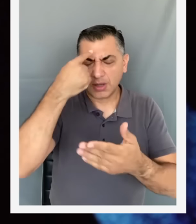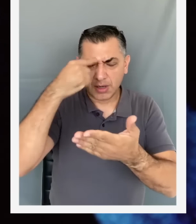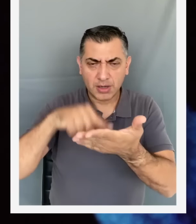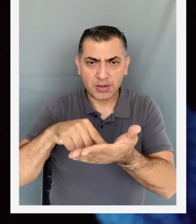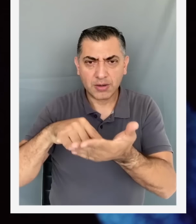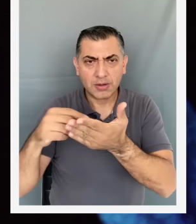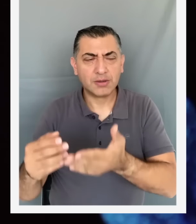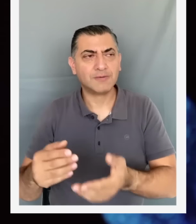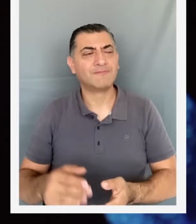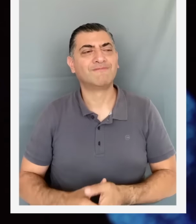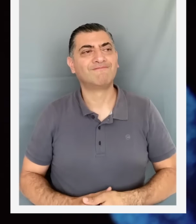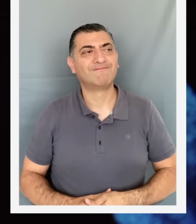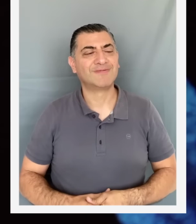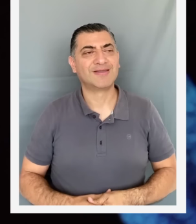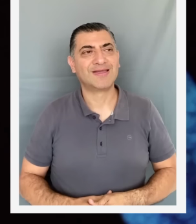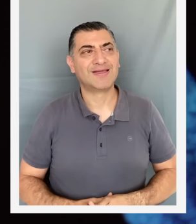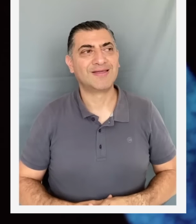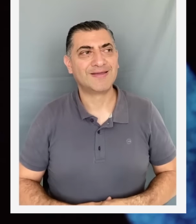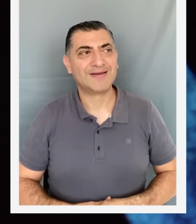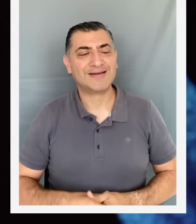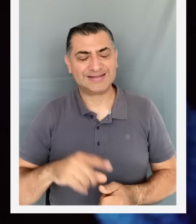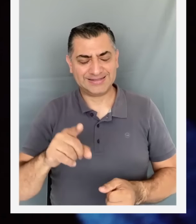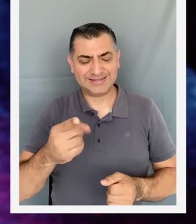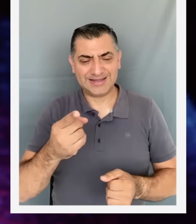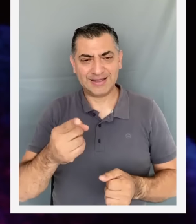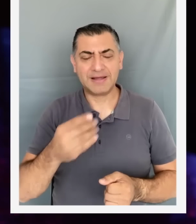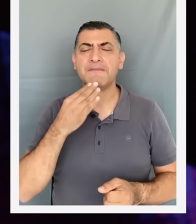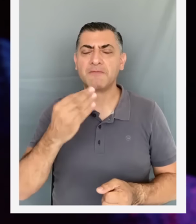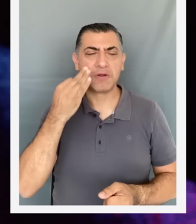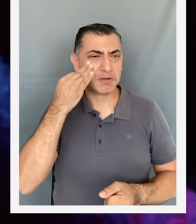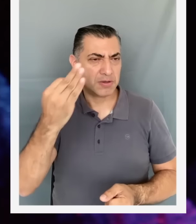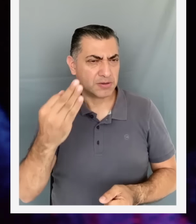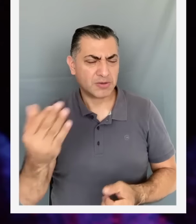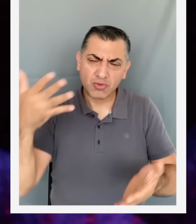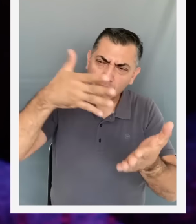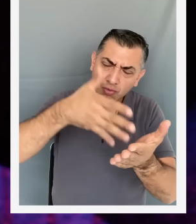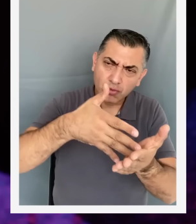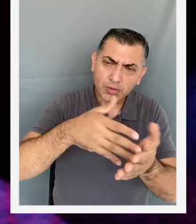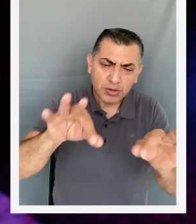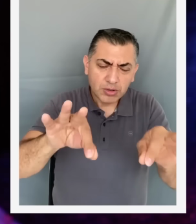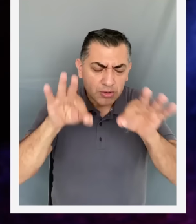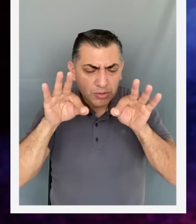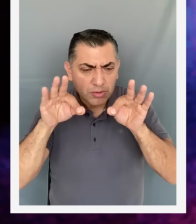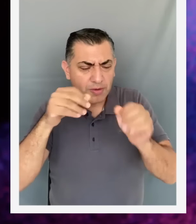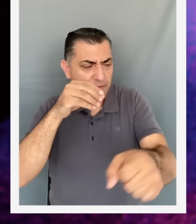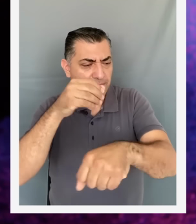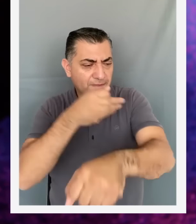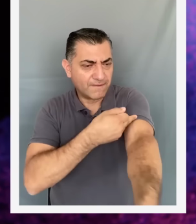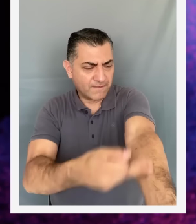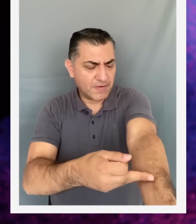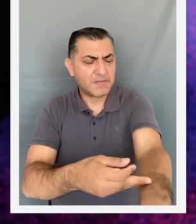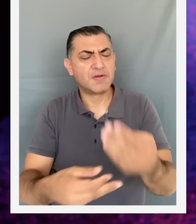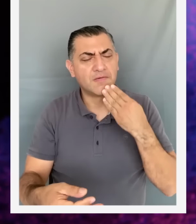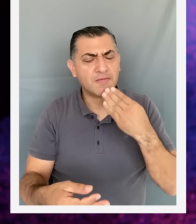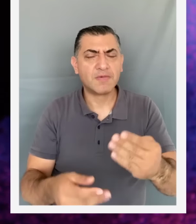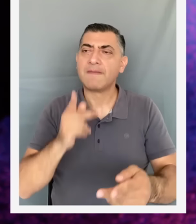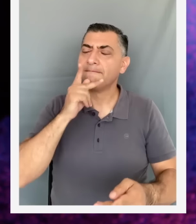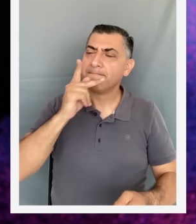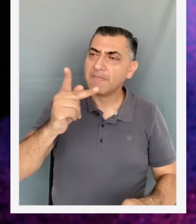llegarías a ser buen testimonio involucra tomar la decisión de poner a tu familia en un lugar correcto